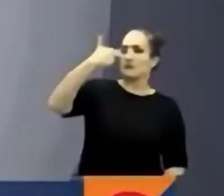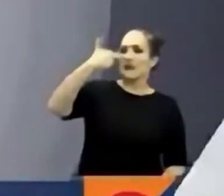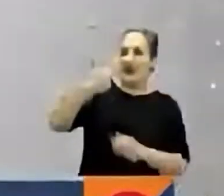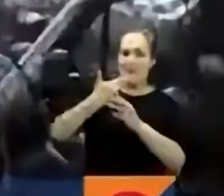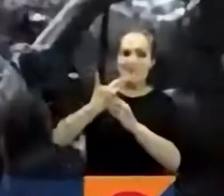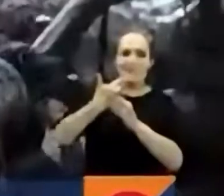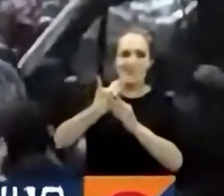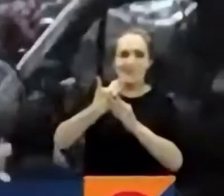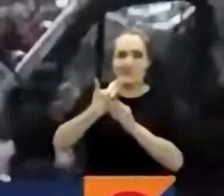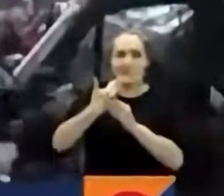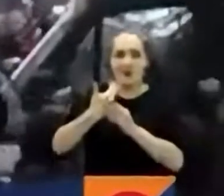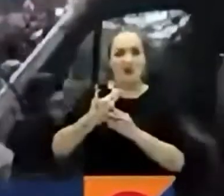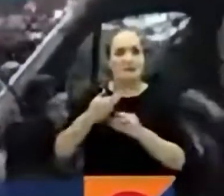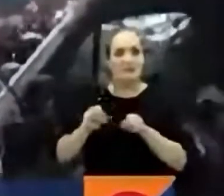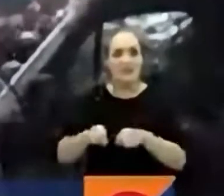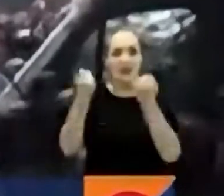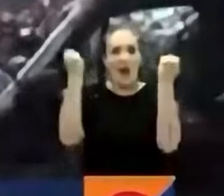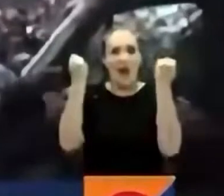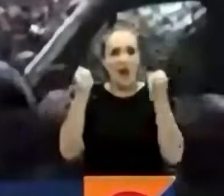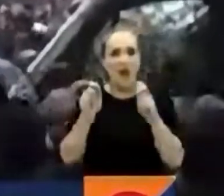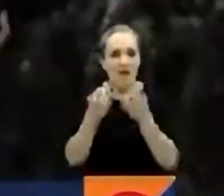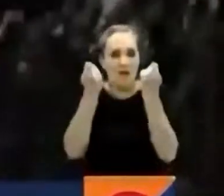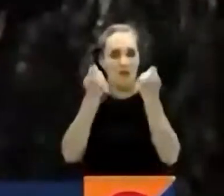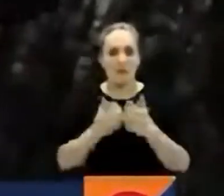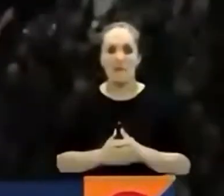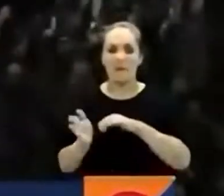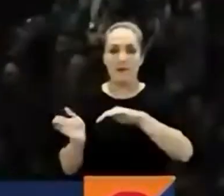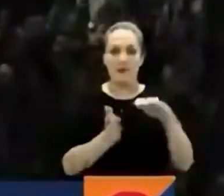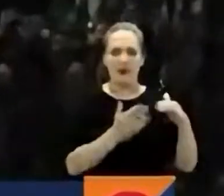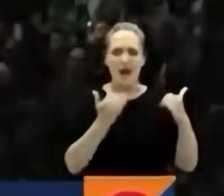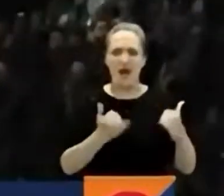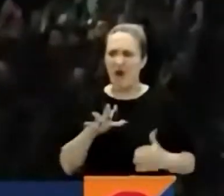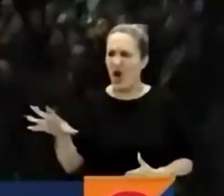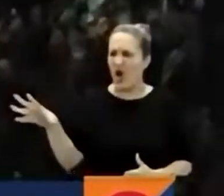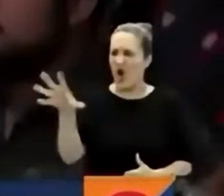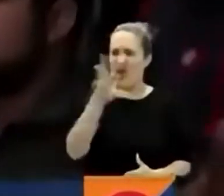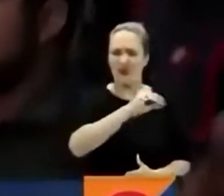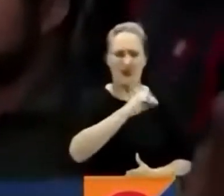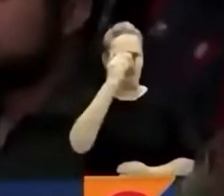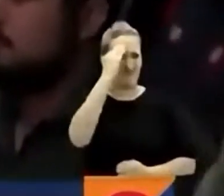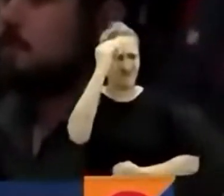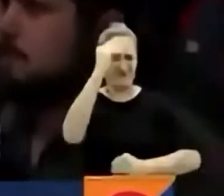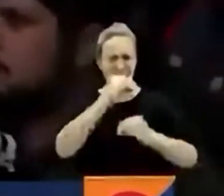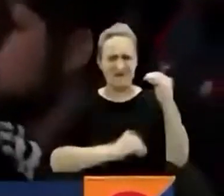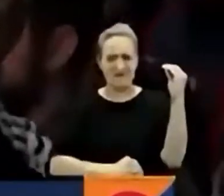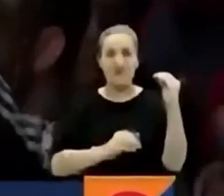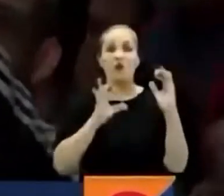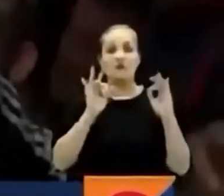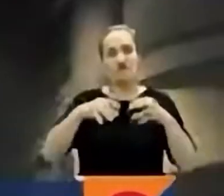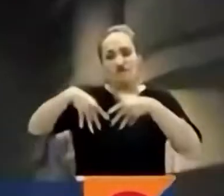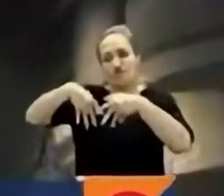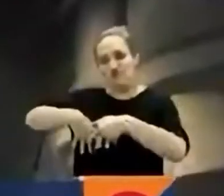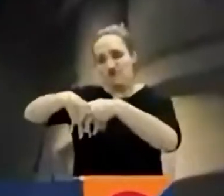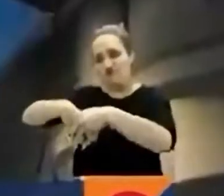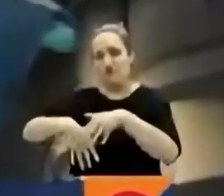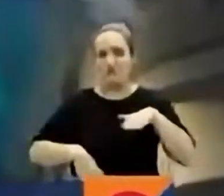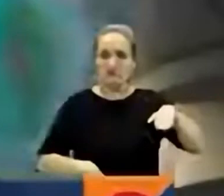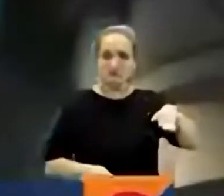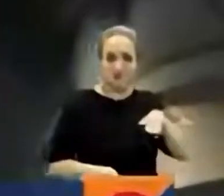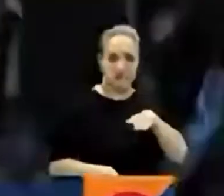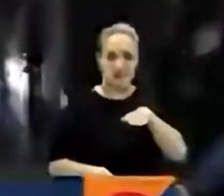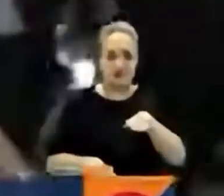trabó. Repudio en Argentina y el mundo por el fallido atentado. Ocurrió en una manifestación y la exmandataria y